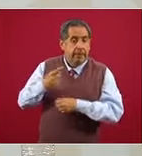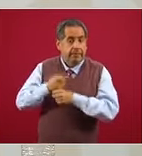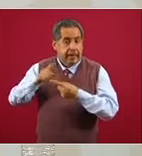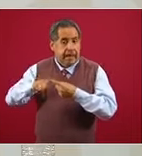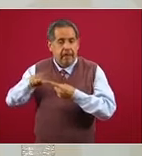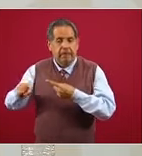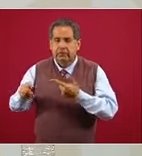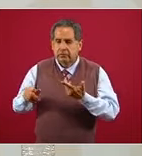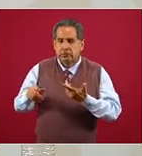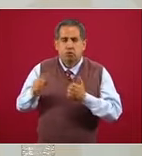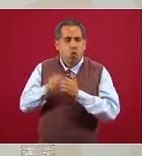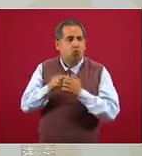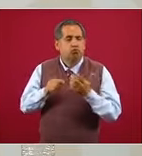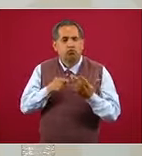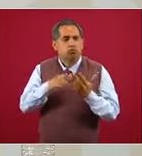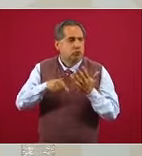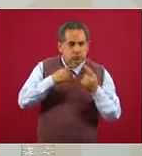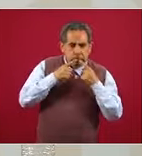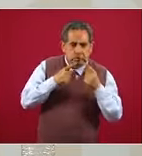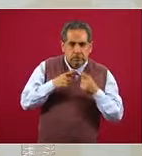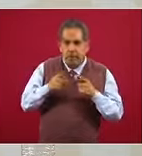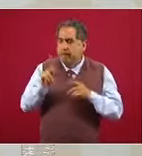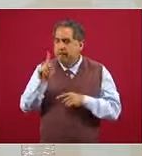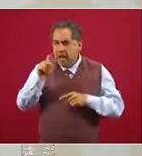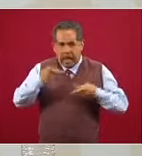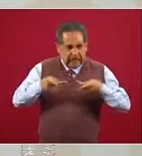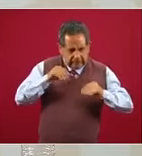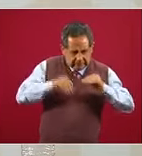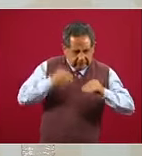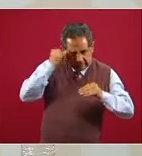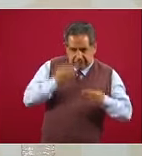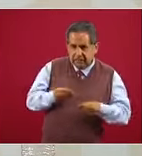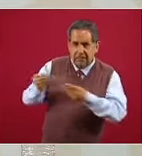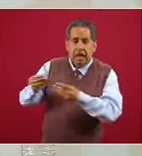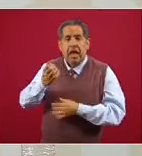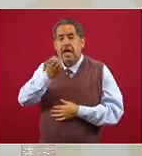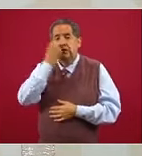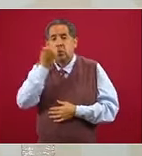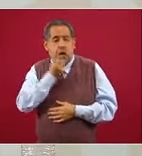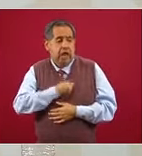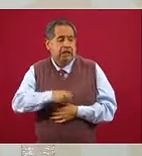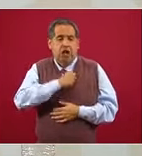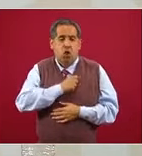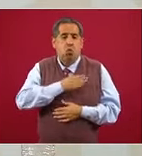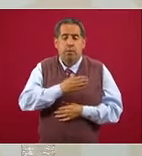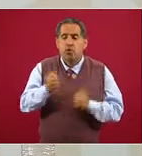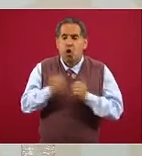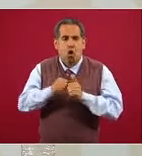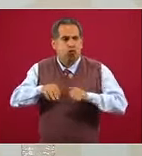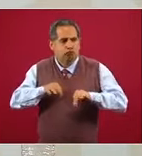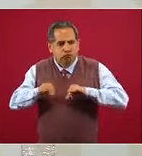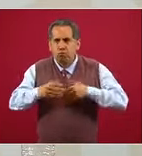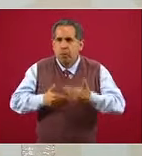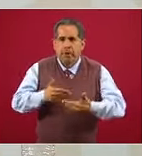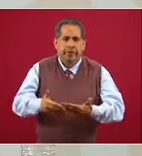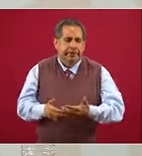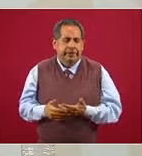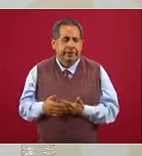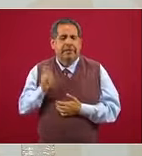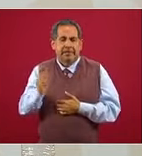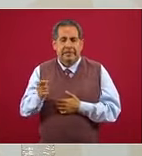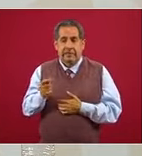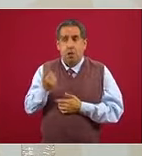primera con una estrategia de escuelas saludables y activas, ¿no? En donde a través del